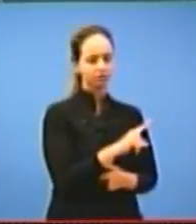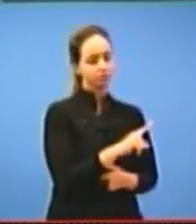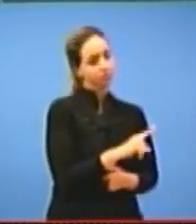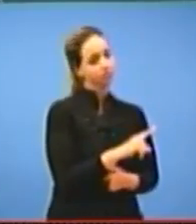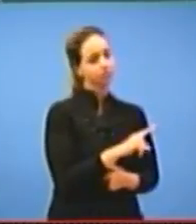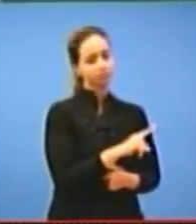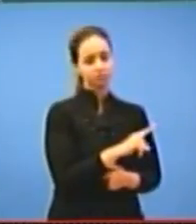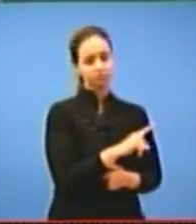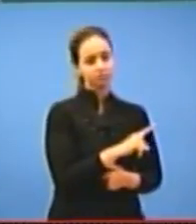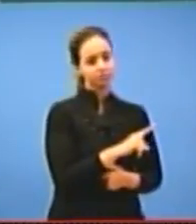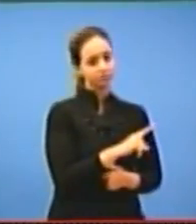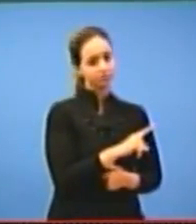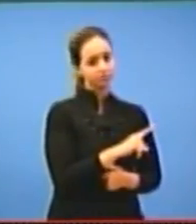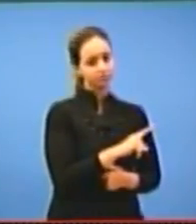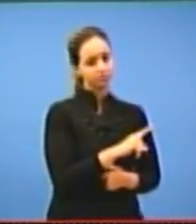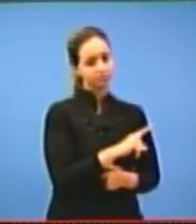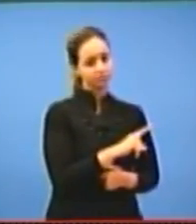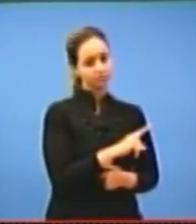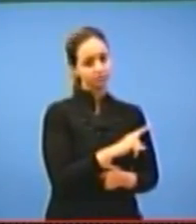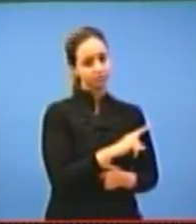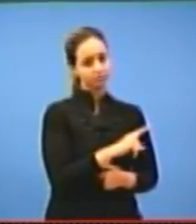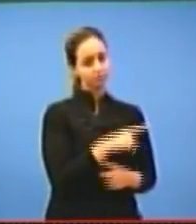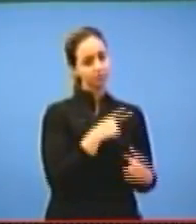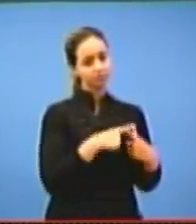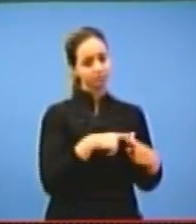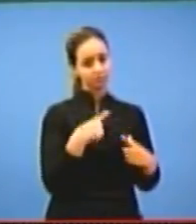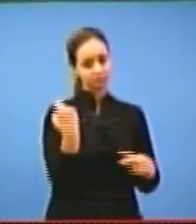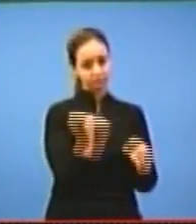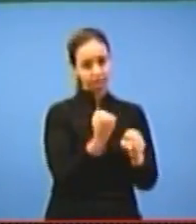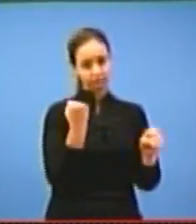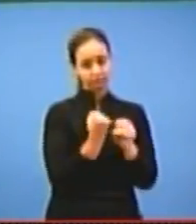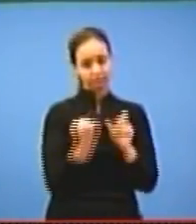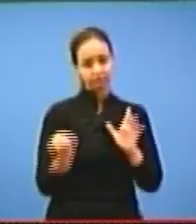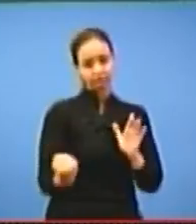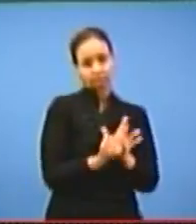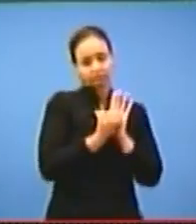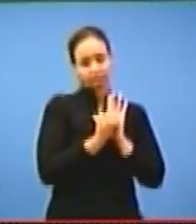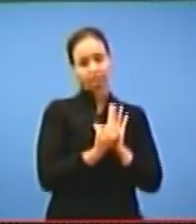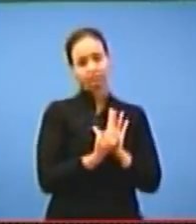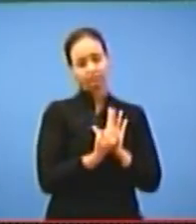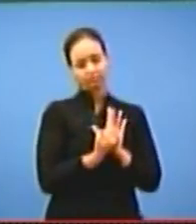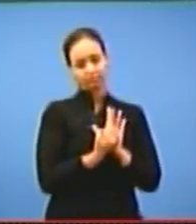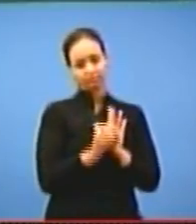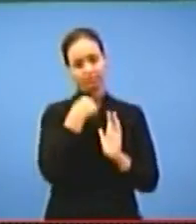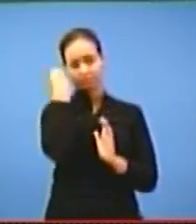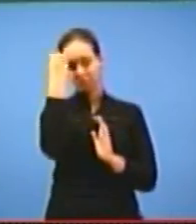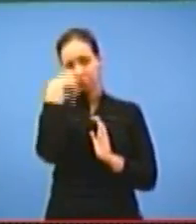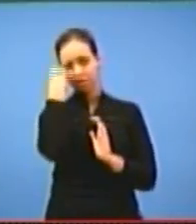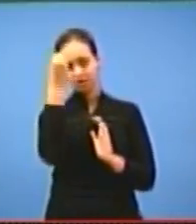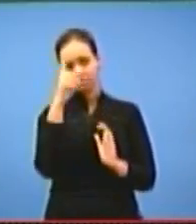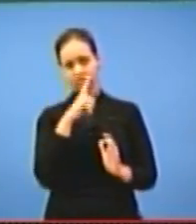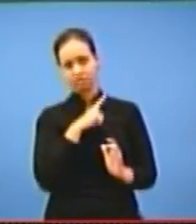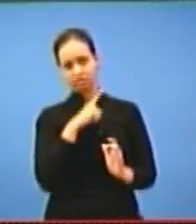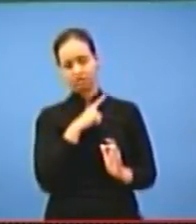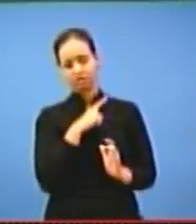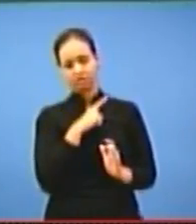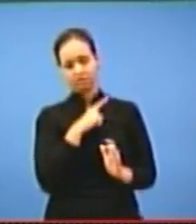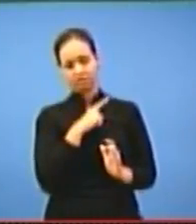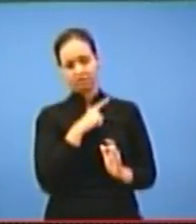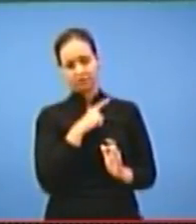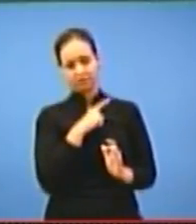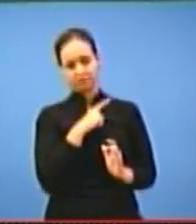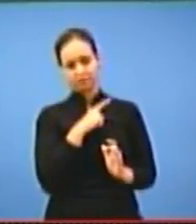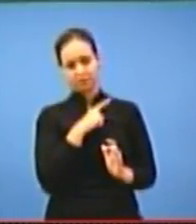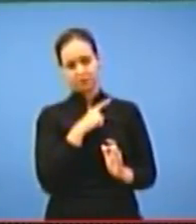hermanos, nosotros estamos en esta obra porque nosotros fuimos marcados. Tuvimos una experiencia con el Señor.